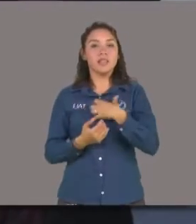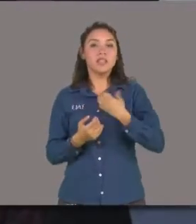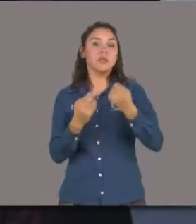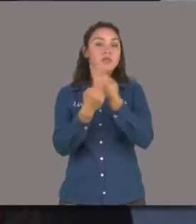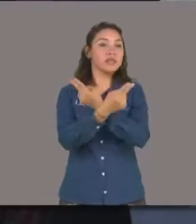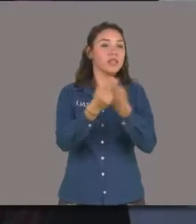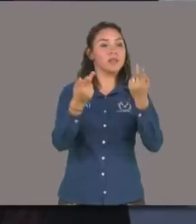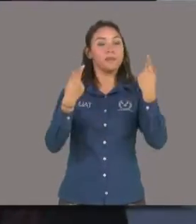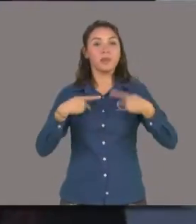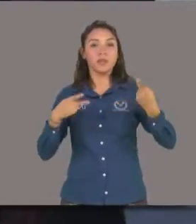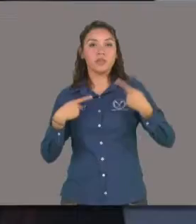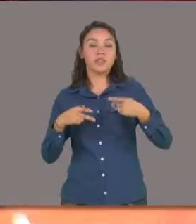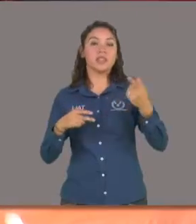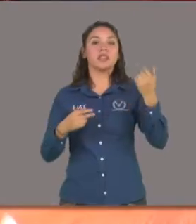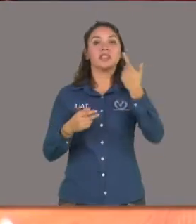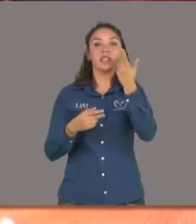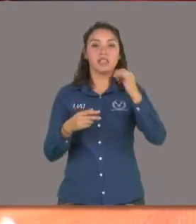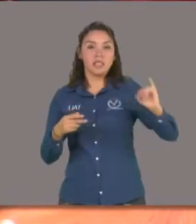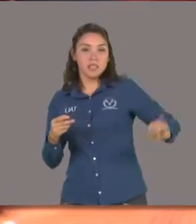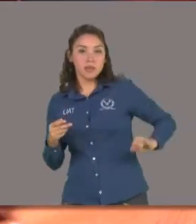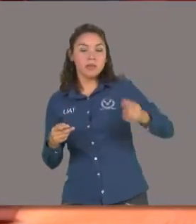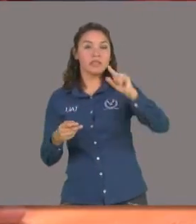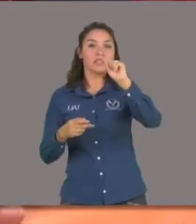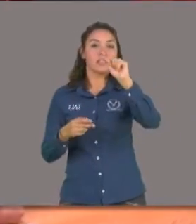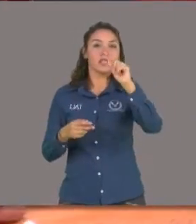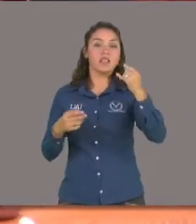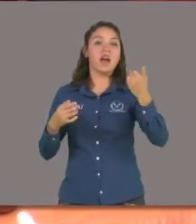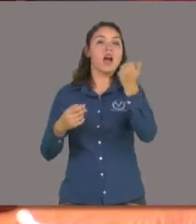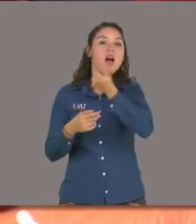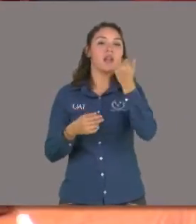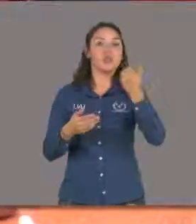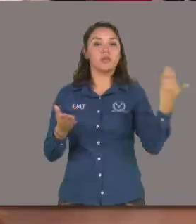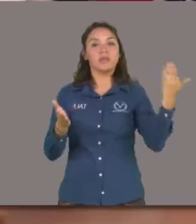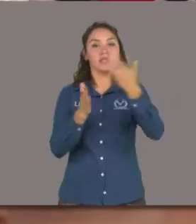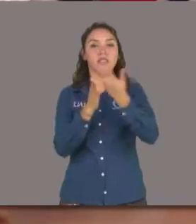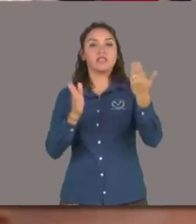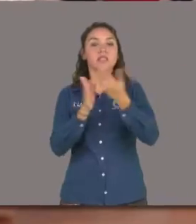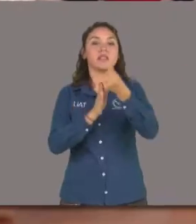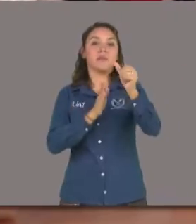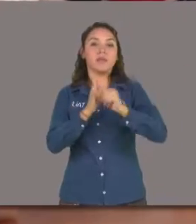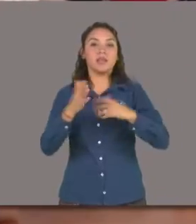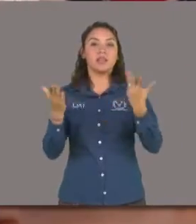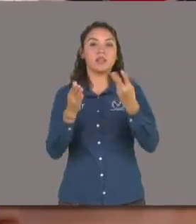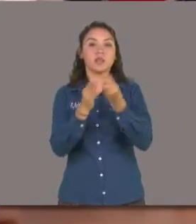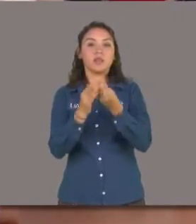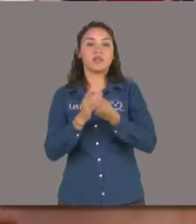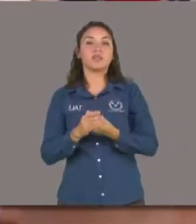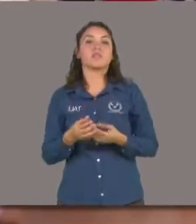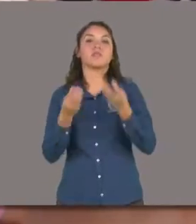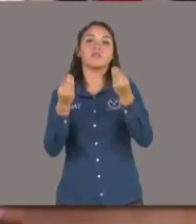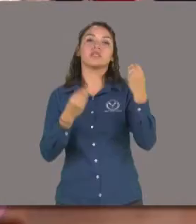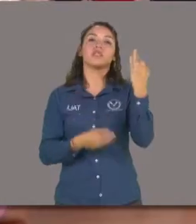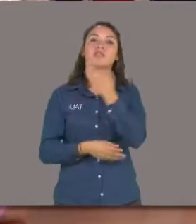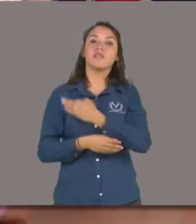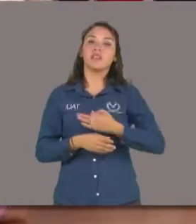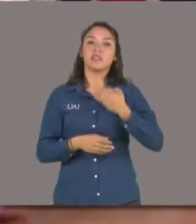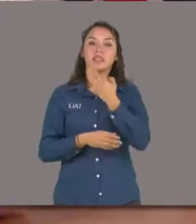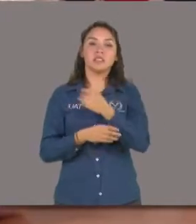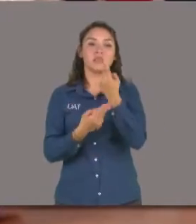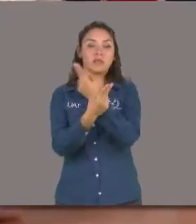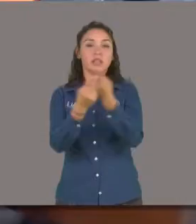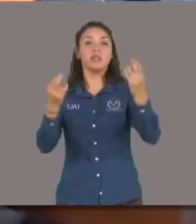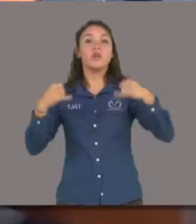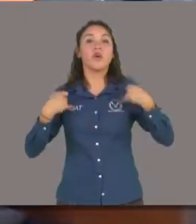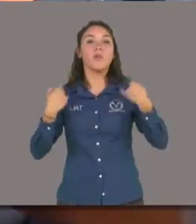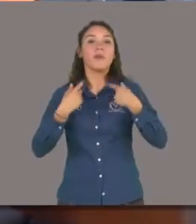Maricruz, quien compartió sus conocimientos, dio un mensaje de agradecimiento y emoción por el interés y compromiso que mostraron los casi